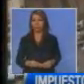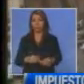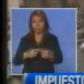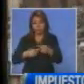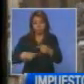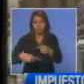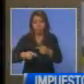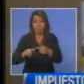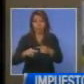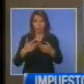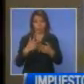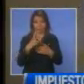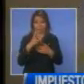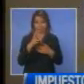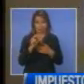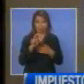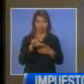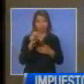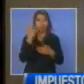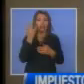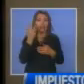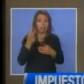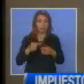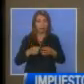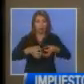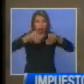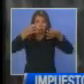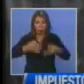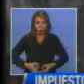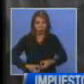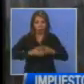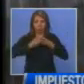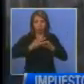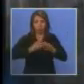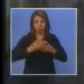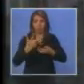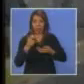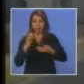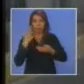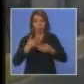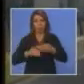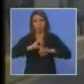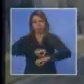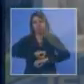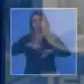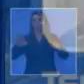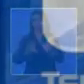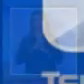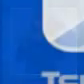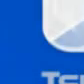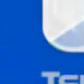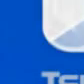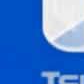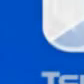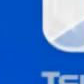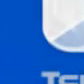vigencia 30 días después de su publicación en el registro oficial. Joana Ramos, 24 horas. El camión.